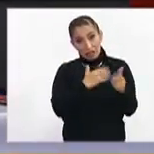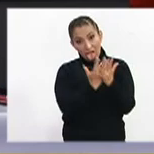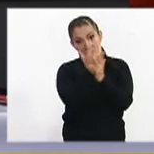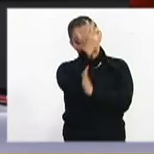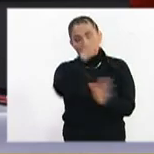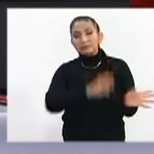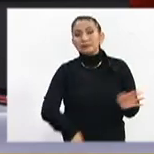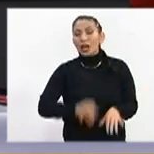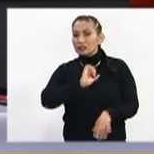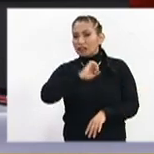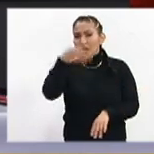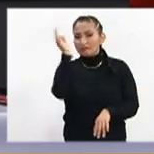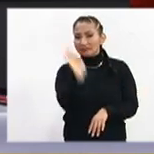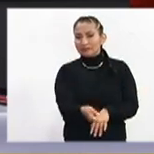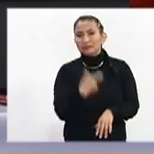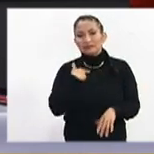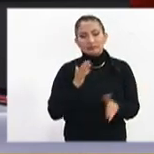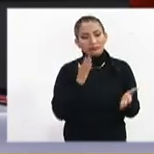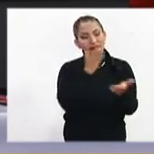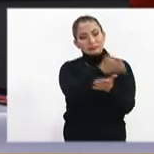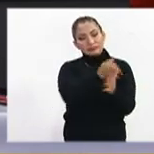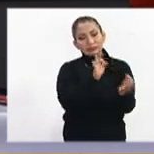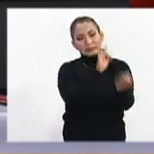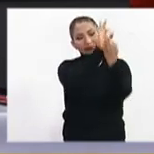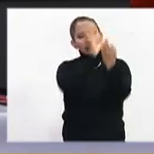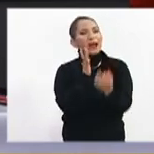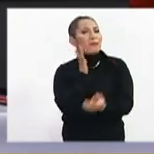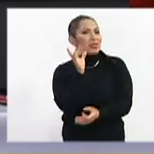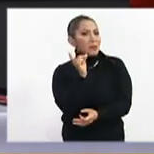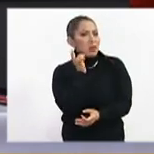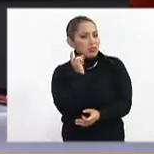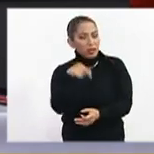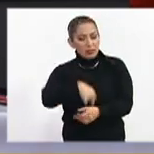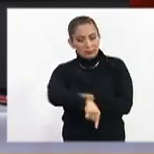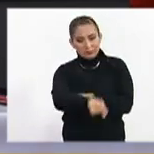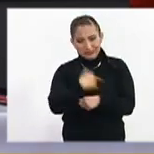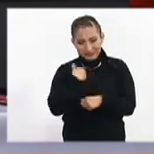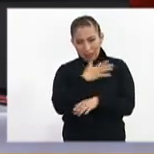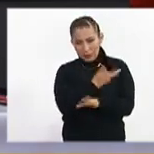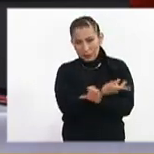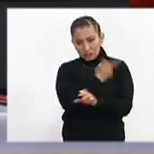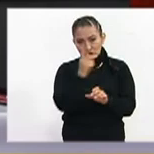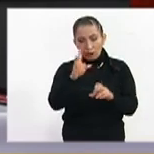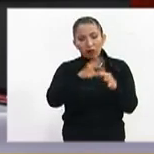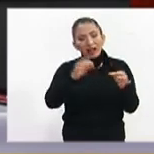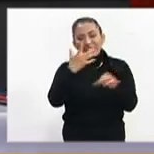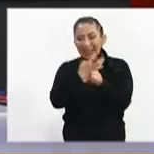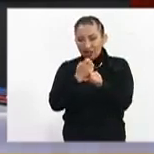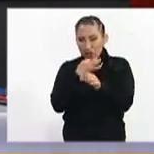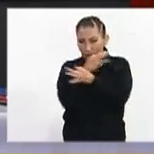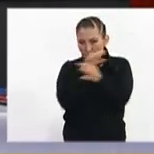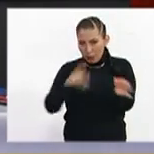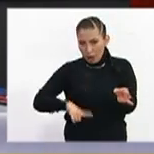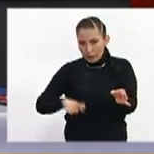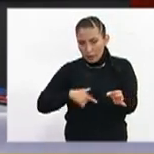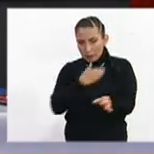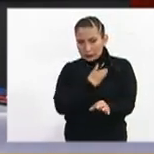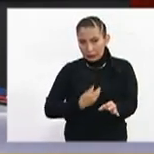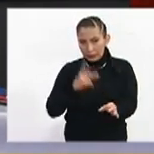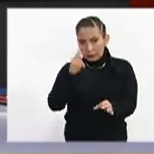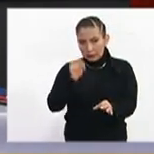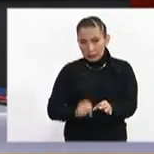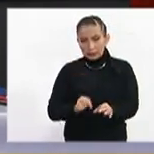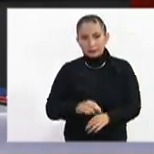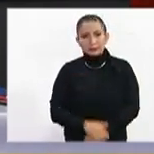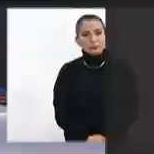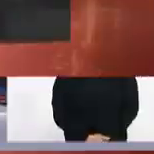suntuosos. Ya se aprobaron las comparecencias de secretarios ante la Cámara de Diputados en el marco de la glosa del 5º informe de gobierno del presidente de la